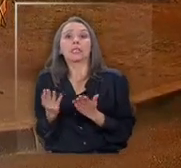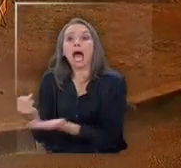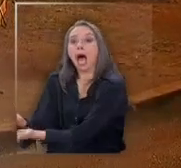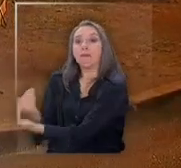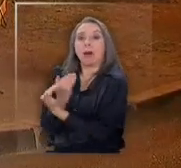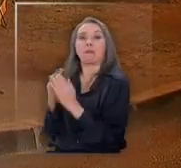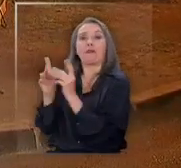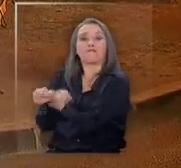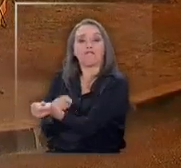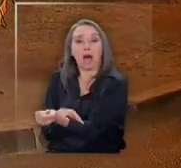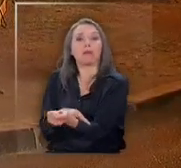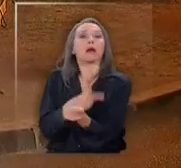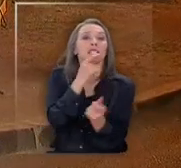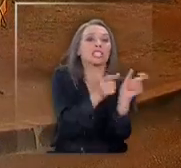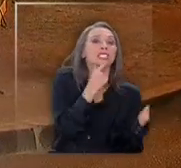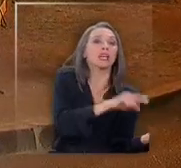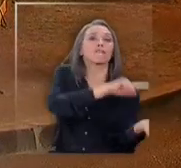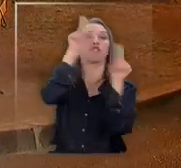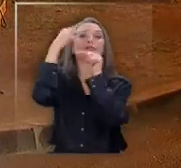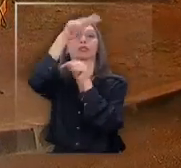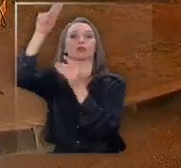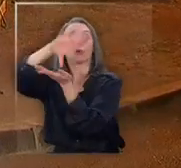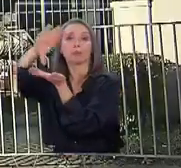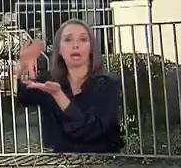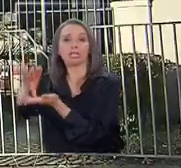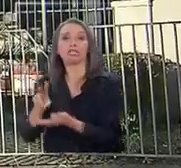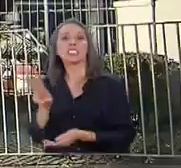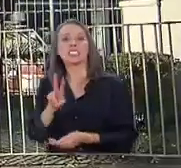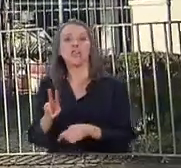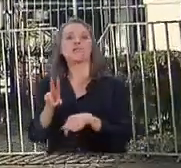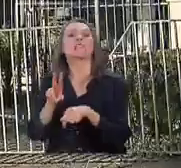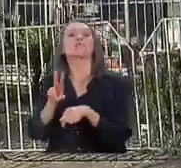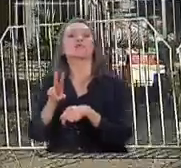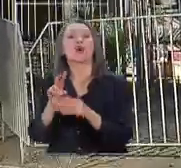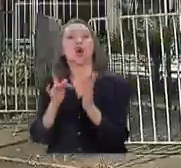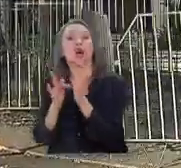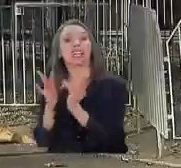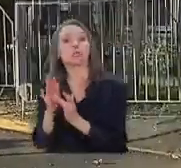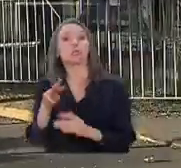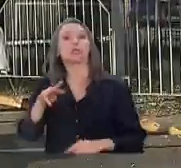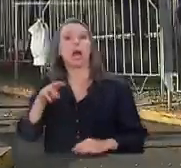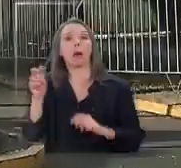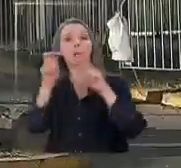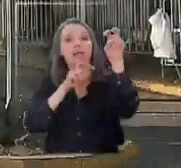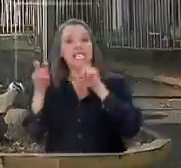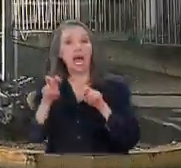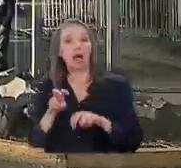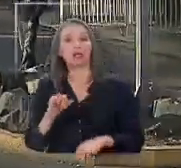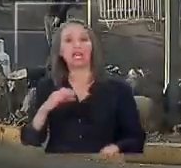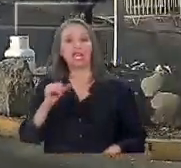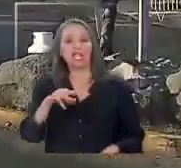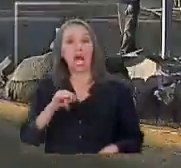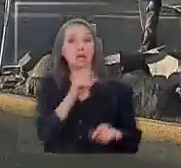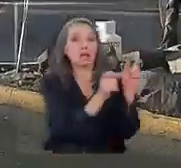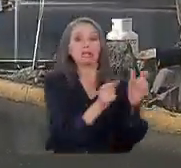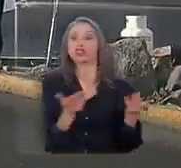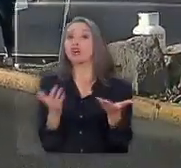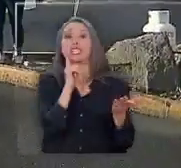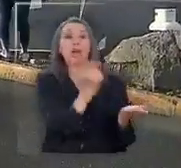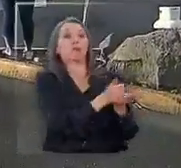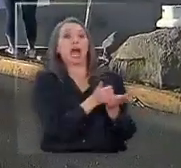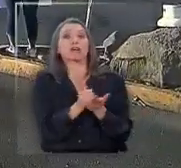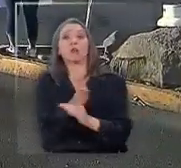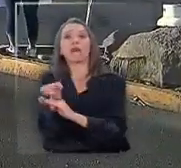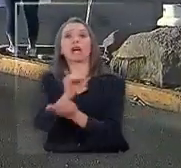por eso se van a sus países que queda el servicio que se está migrante en cambio están acudiendo a la sociedad civil y afortunadamente así como días pudimos